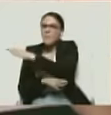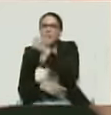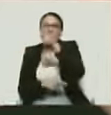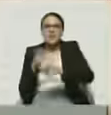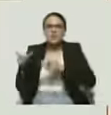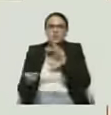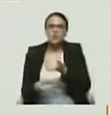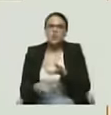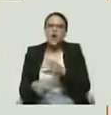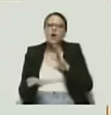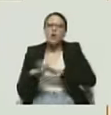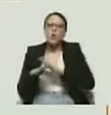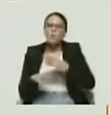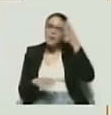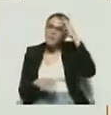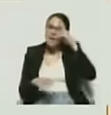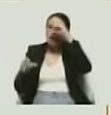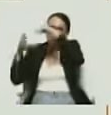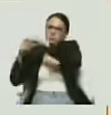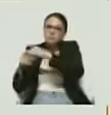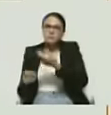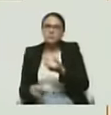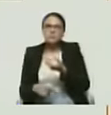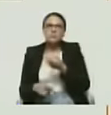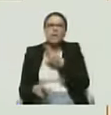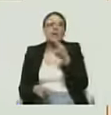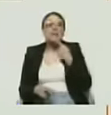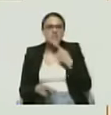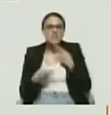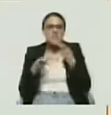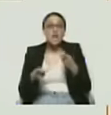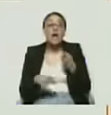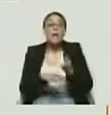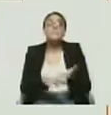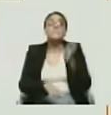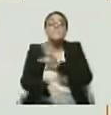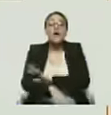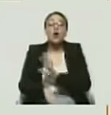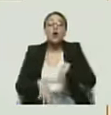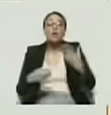Calderón, es peor que un fraude electoral las elecciones en Venezuela.